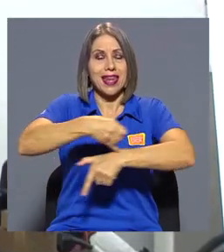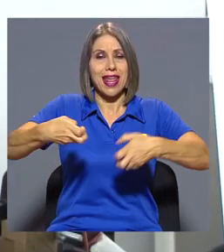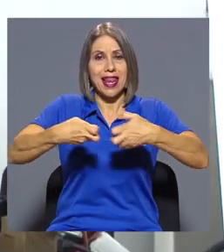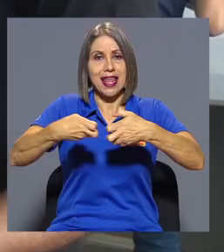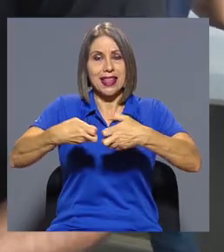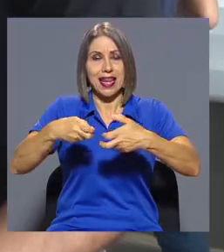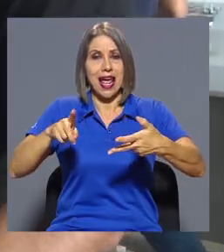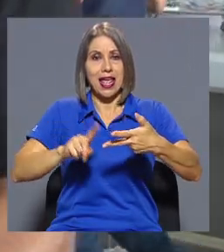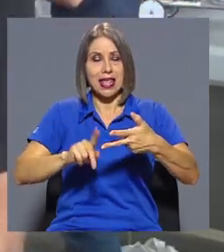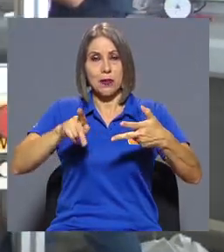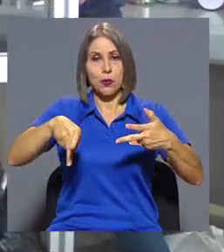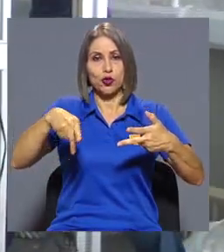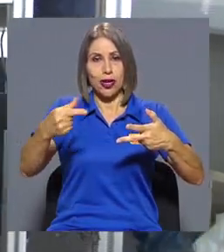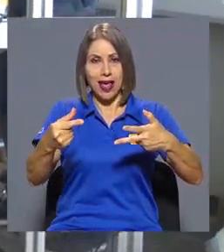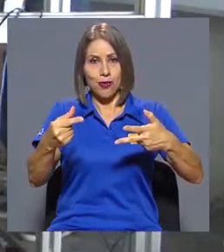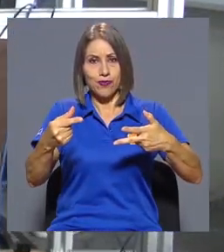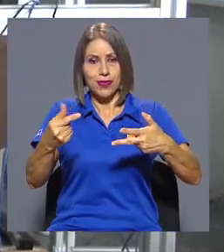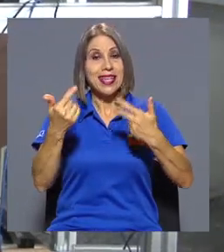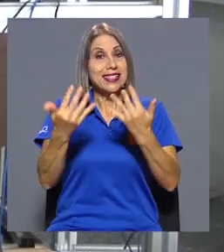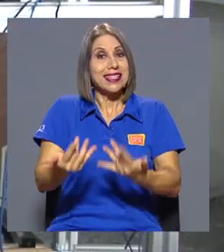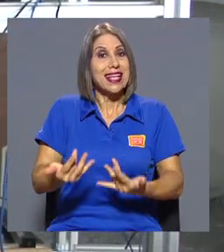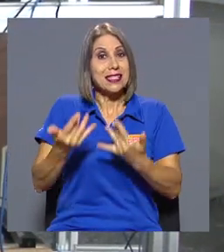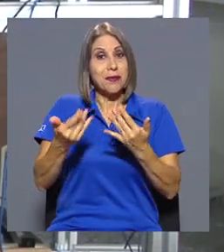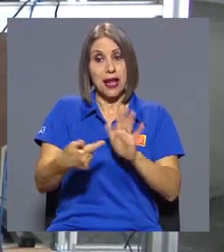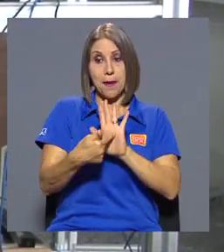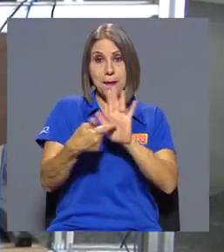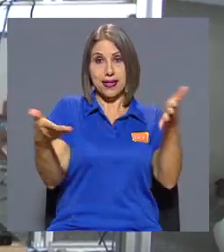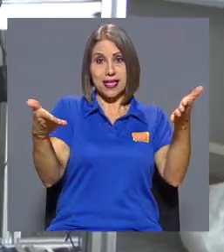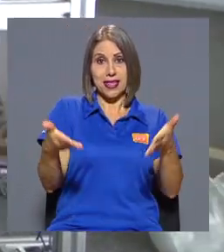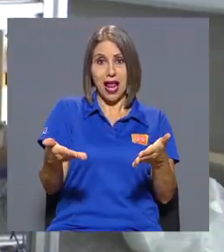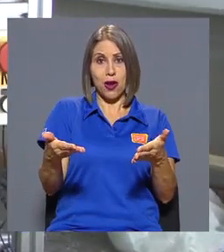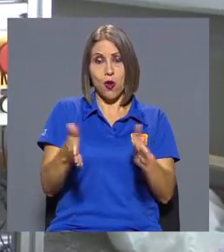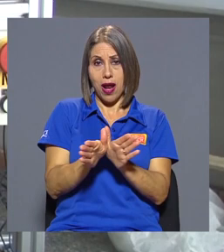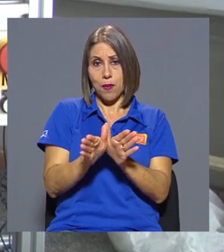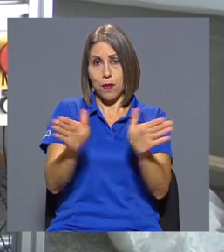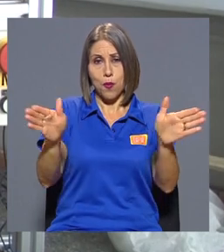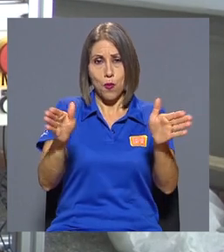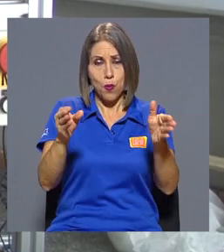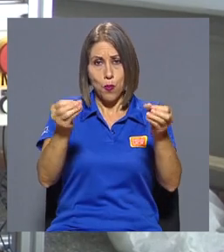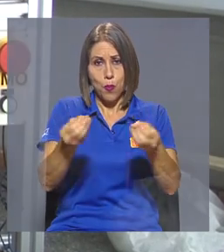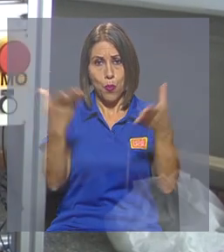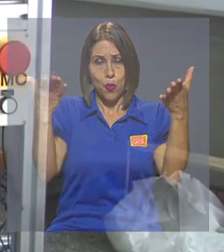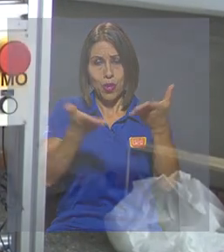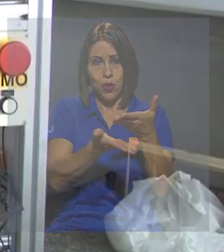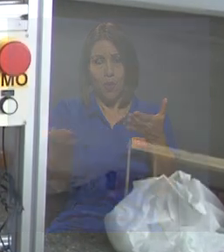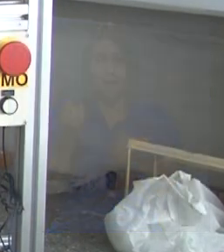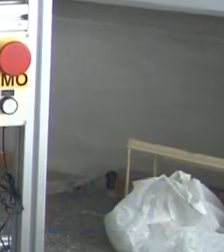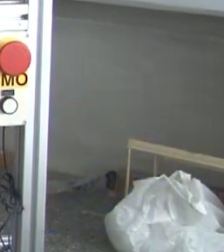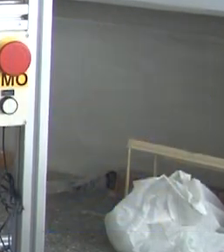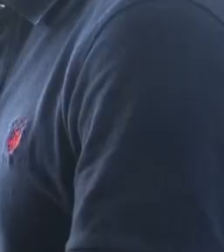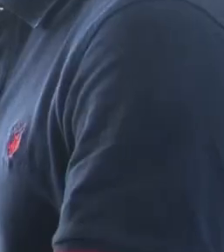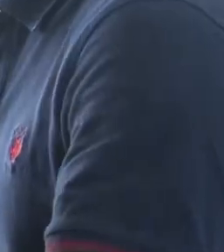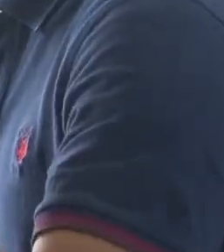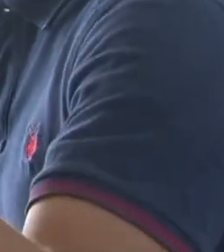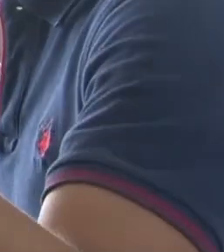Ingeniería Eléctrica y el posgrado. Se espera presentarlo al público a finales del 2019.